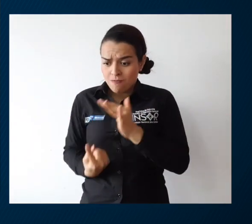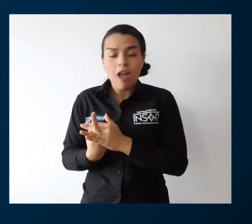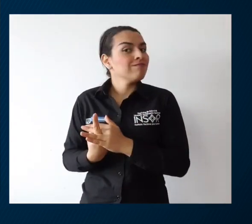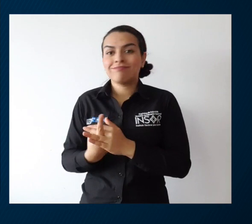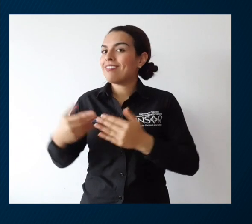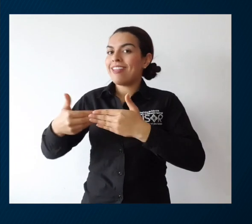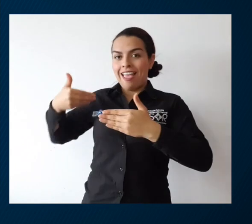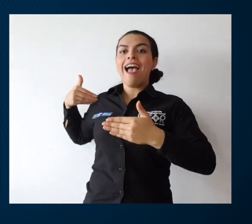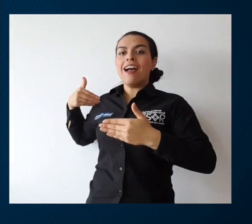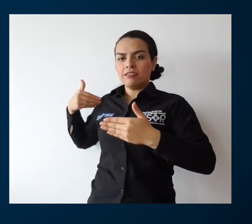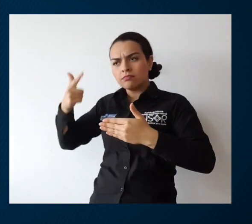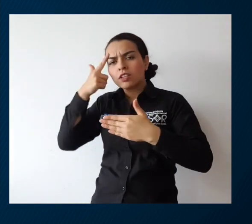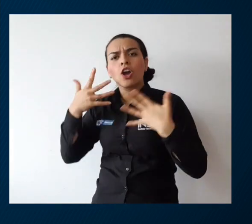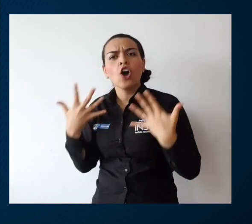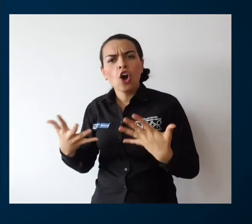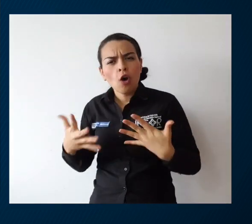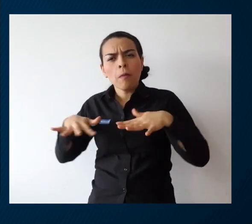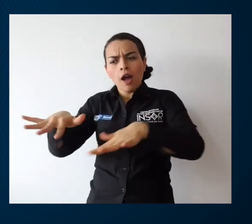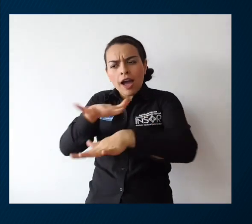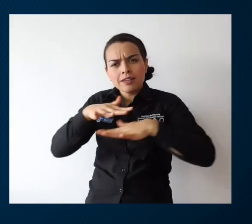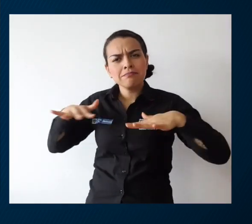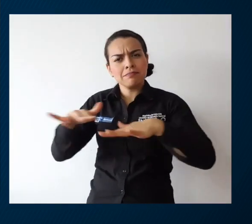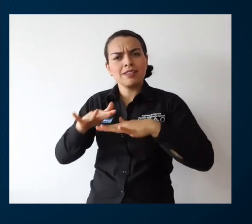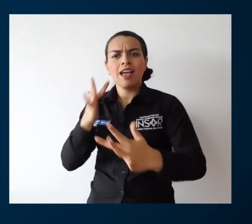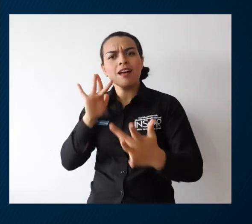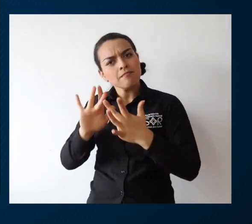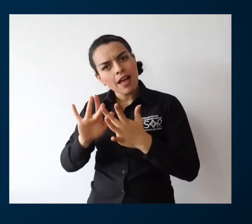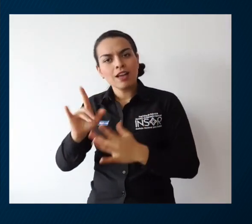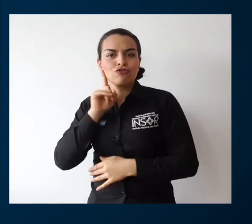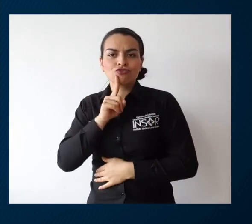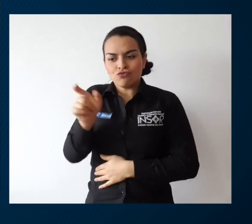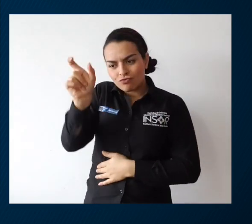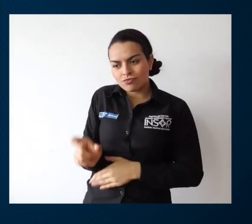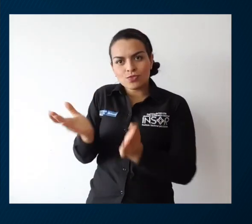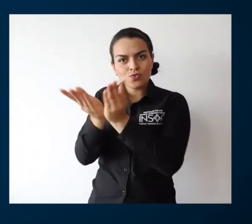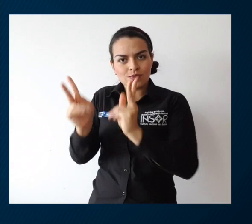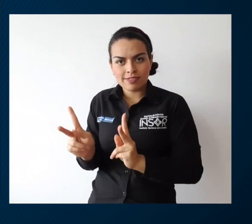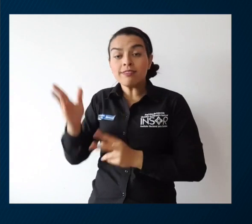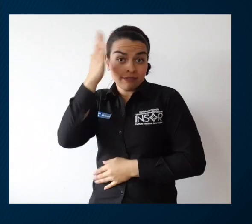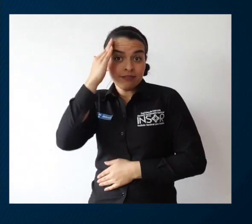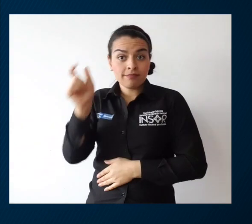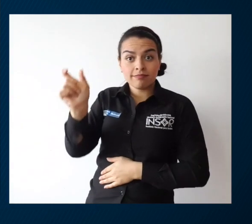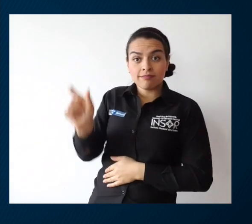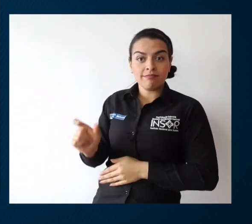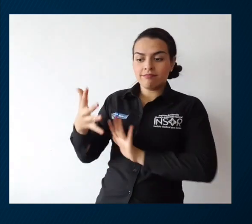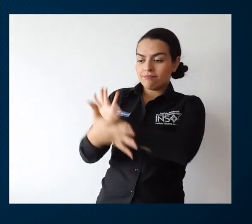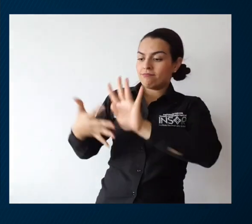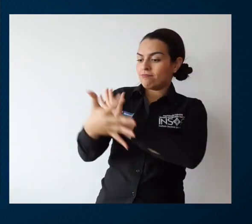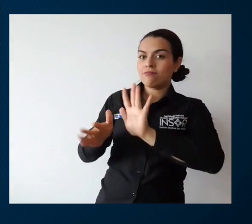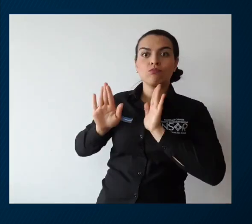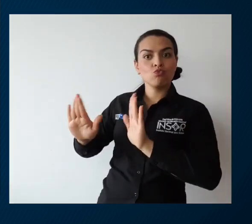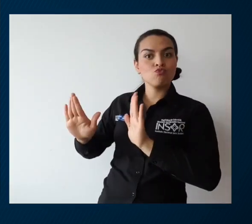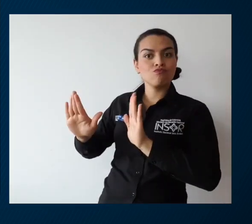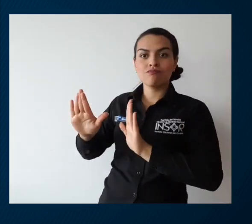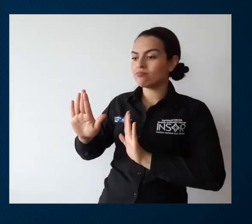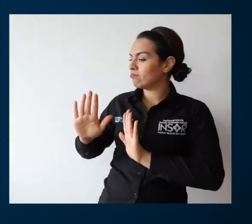el tema de la comunicación y del entorno que hay en la familia para los estudiantes sordos. Como ustedes saben, pues los estudiantes sordos hablan lengua de